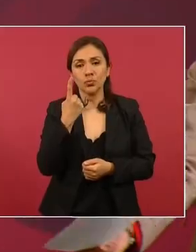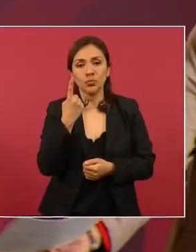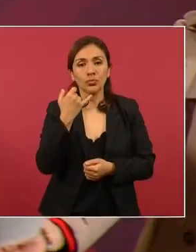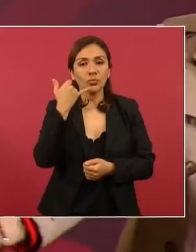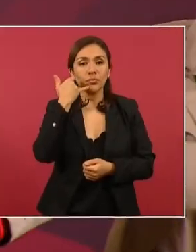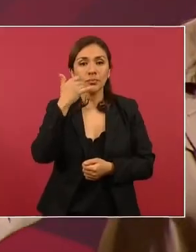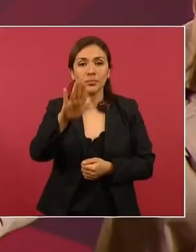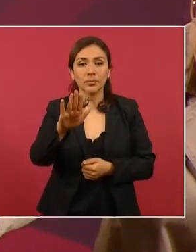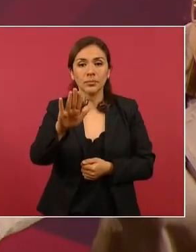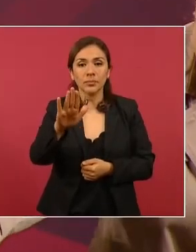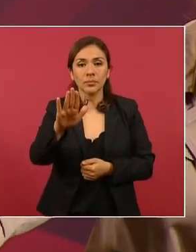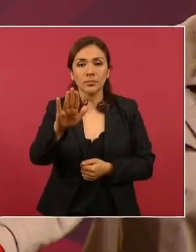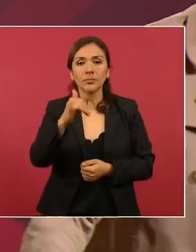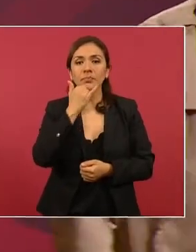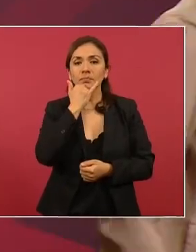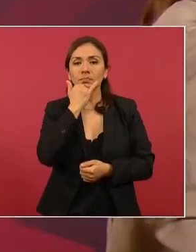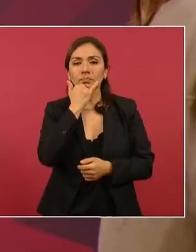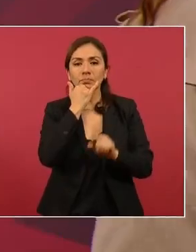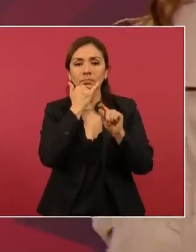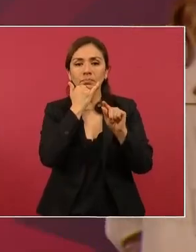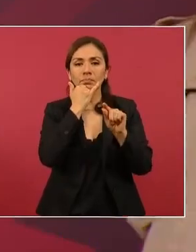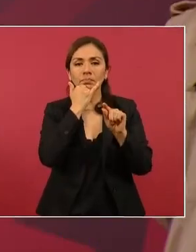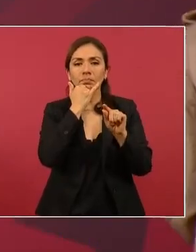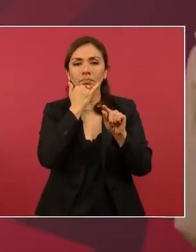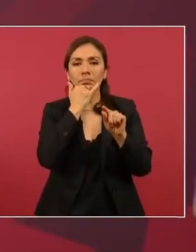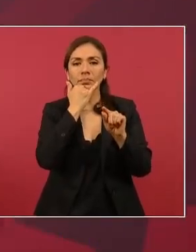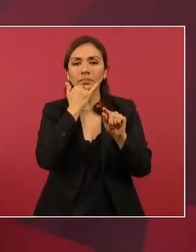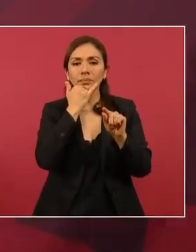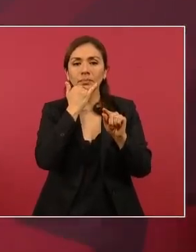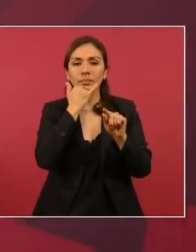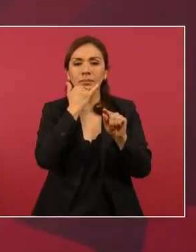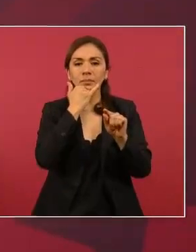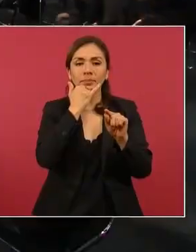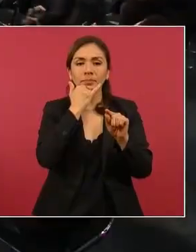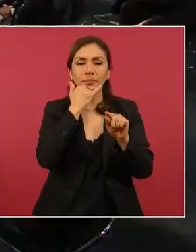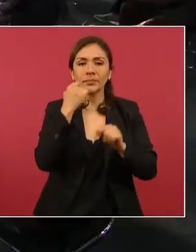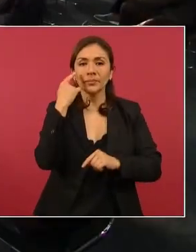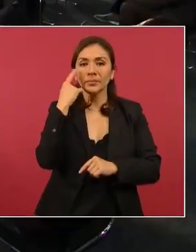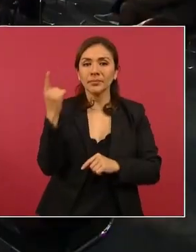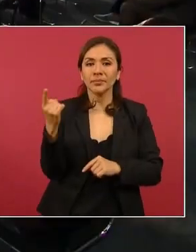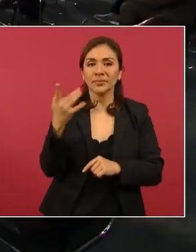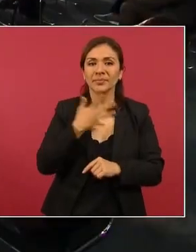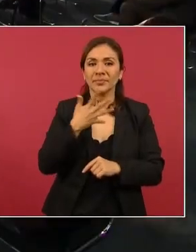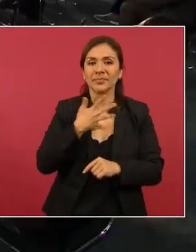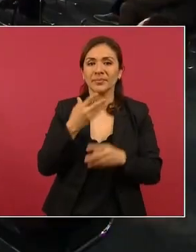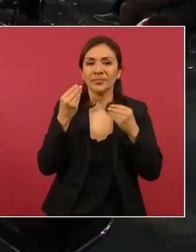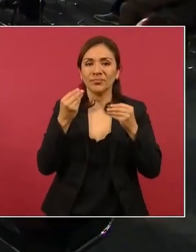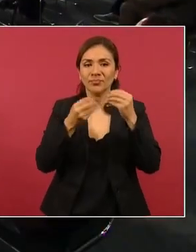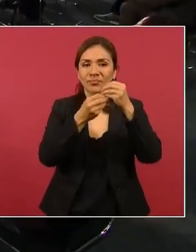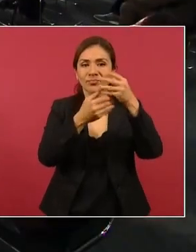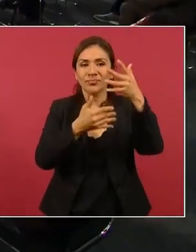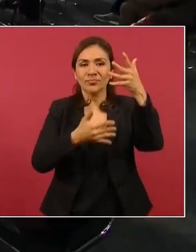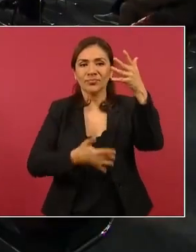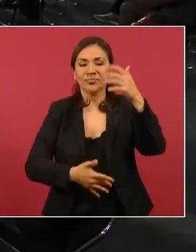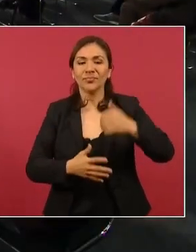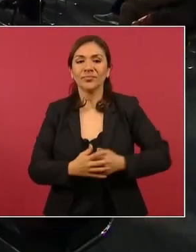Tengo una llamada. Presidente, perdón. nada más preguntar. Ya cuando me empiezan a. Miren cuántas tengo.